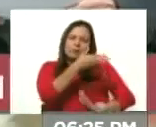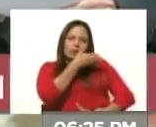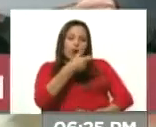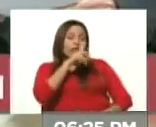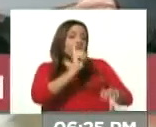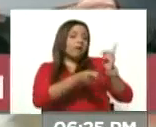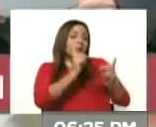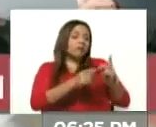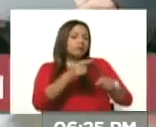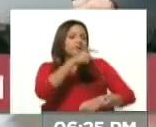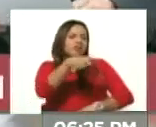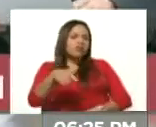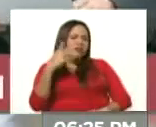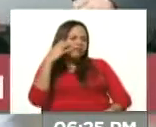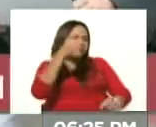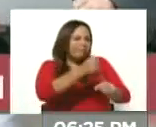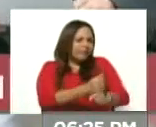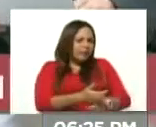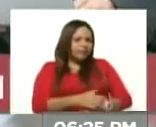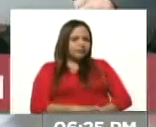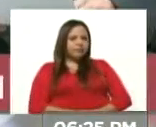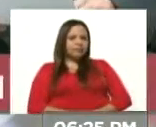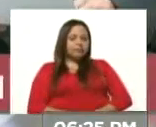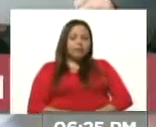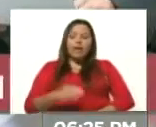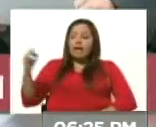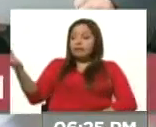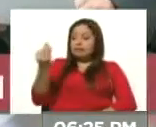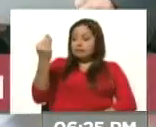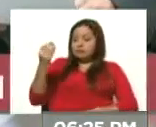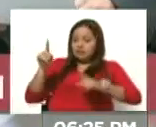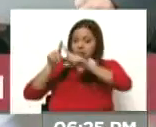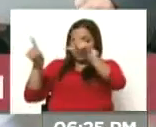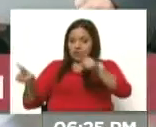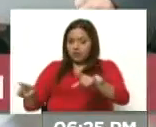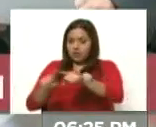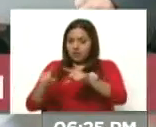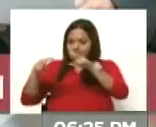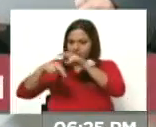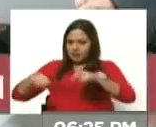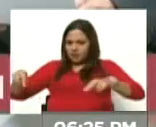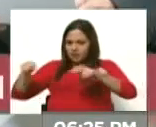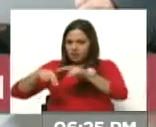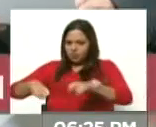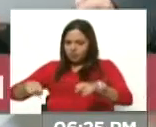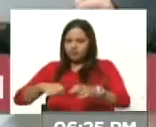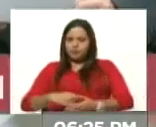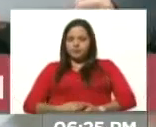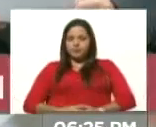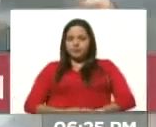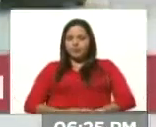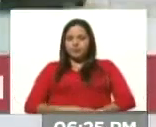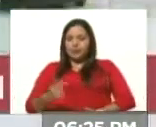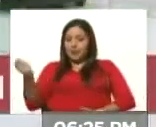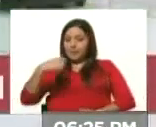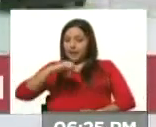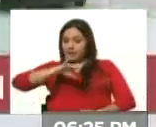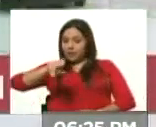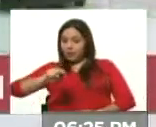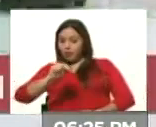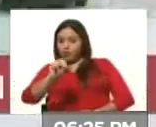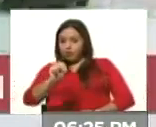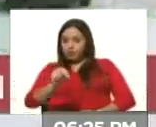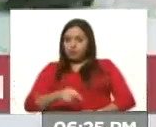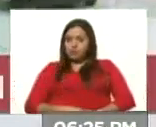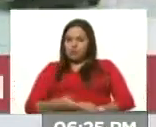acuerdo a las expectativas x poco en la tercera lámina del estudio monitor país de inter las es del mes de junio cuando